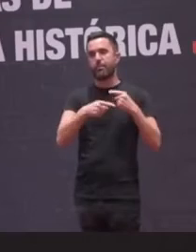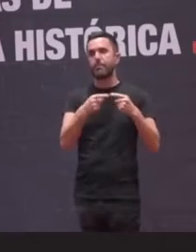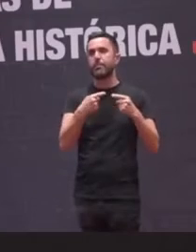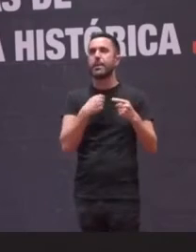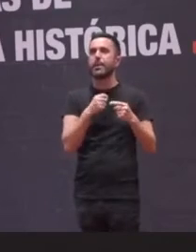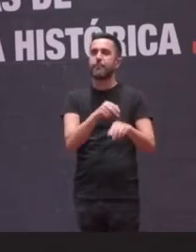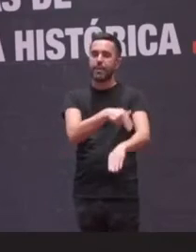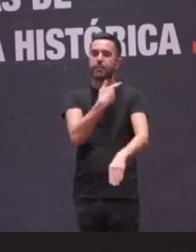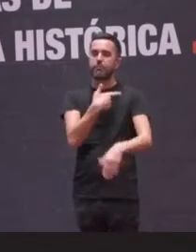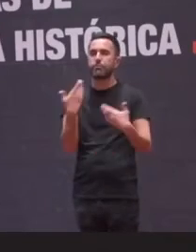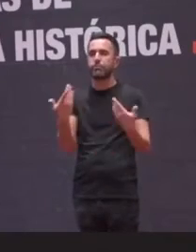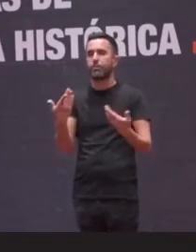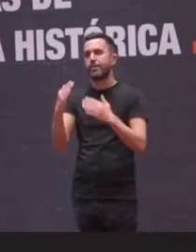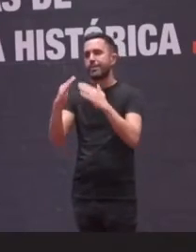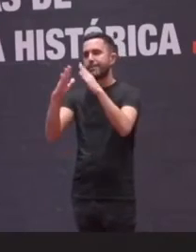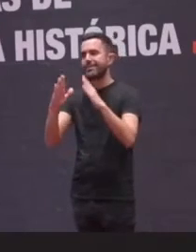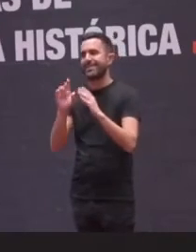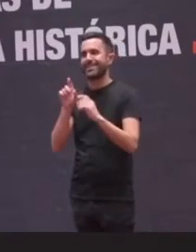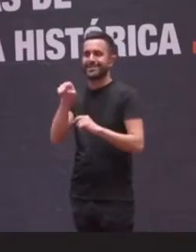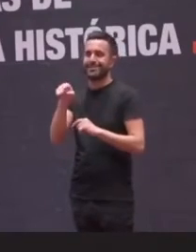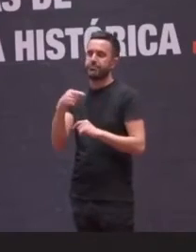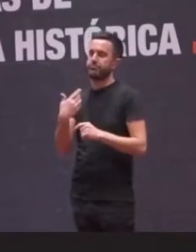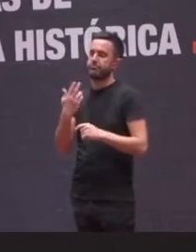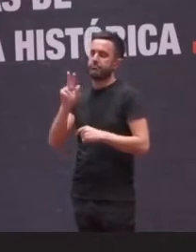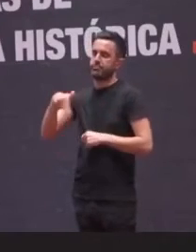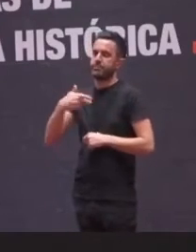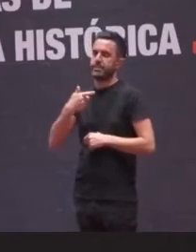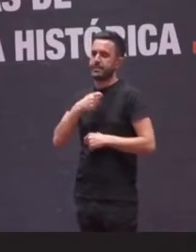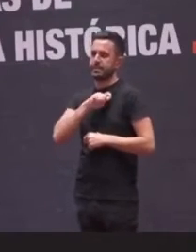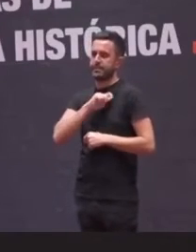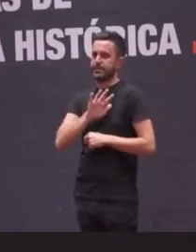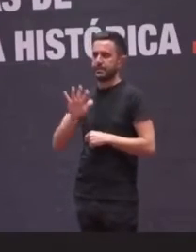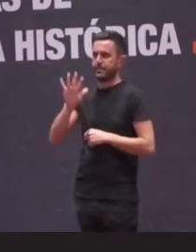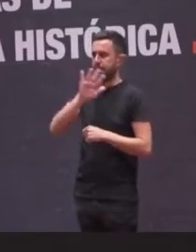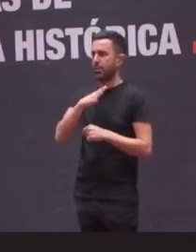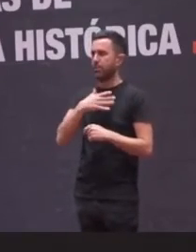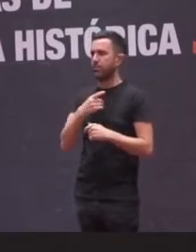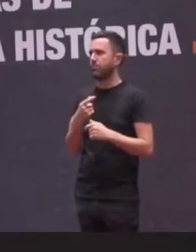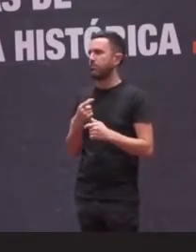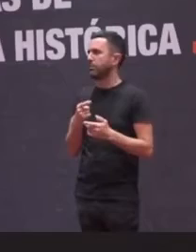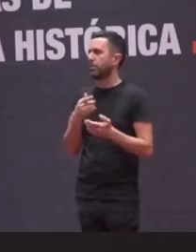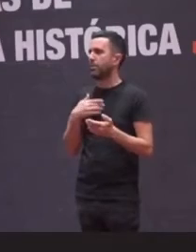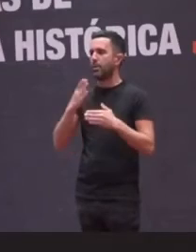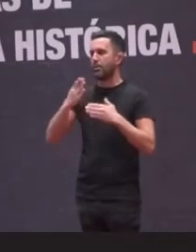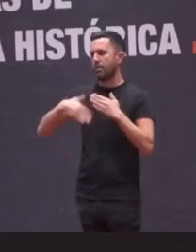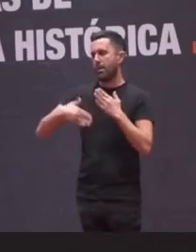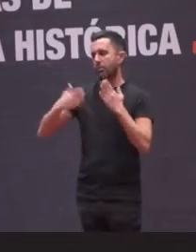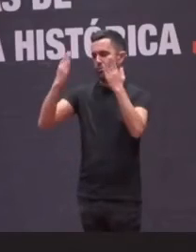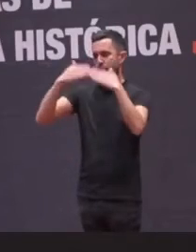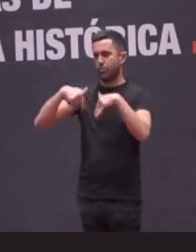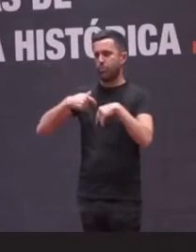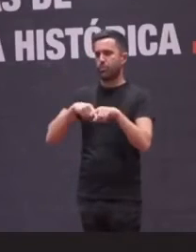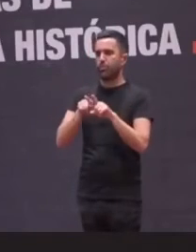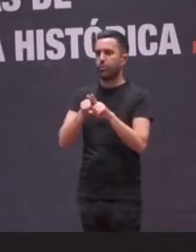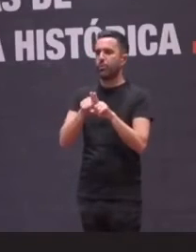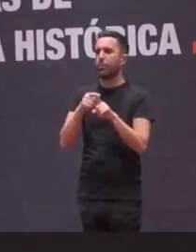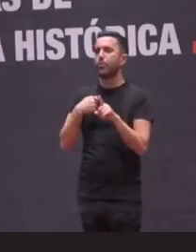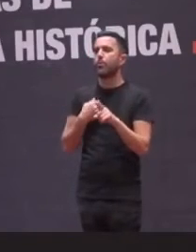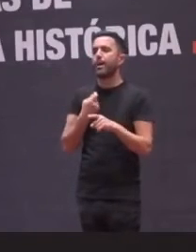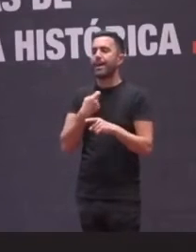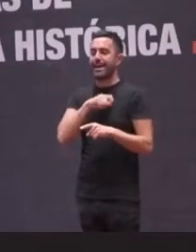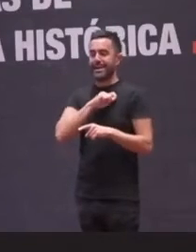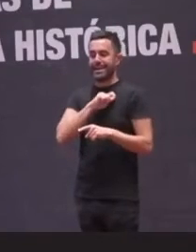do Estado. O Estado está legitimado para plantear a reivindicatoria, porque, como dixen, non hai prazo, e o Estado é o propietario do